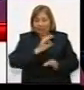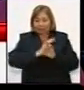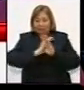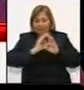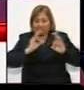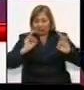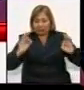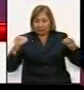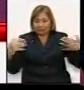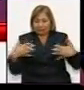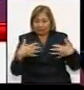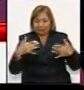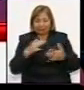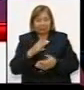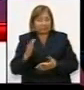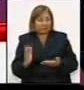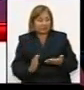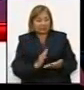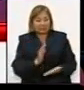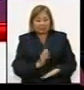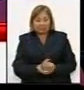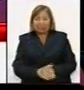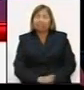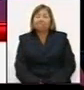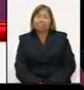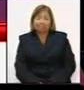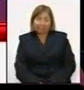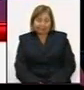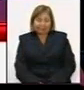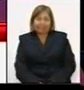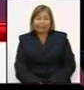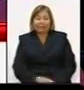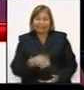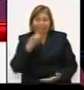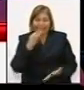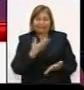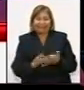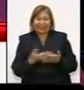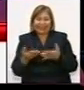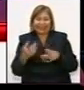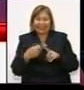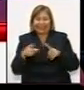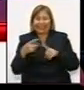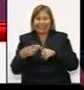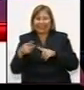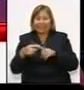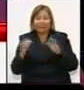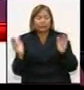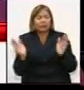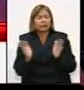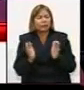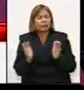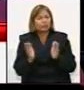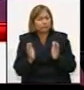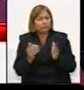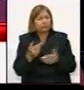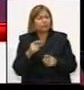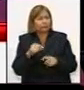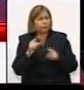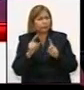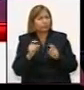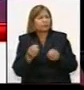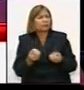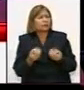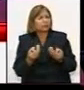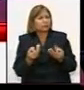ningún temor ni preocupación. Y me parece bien que vayamos al esquema de los distritos electorales más pequeños, y ahí viene mi pregunta. ¿Y